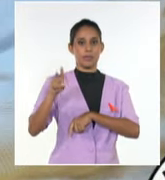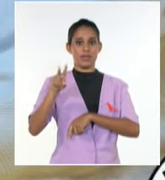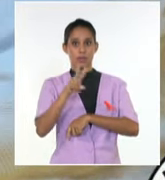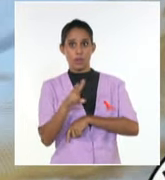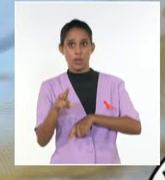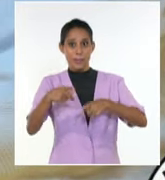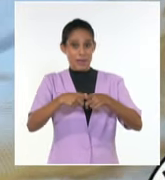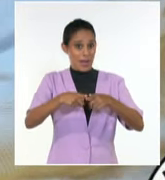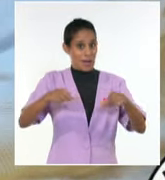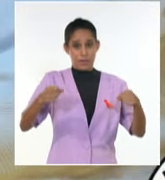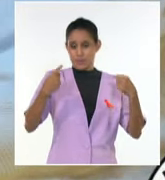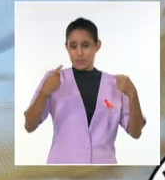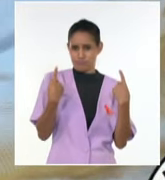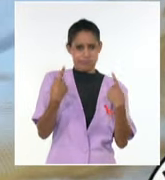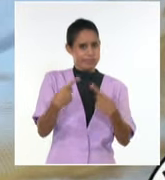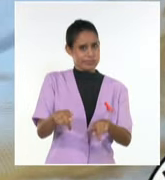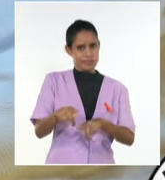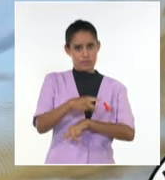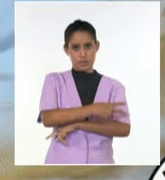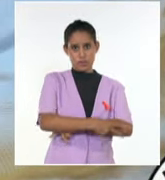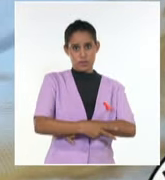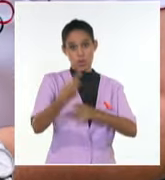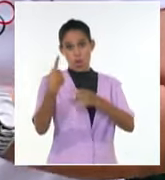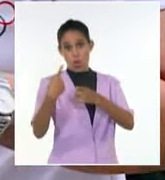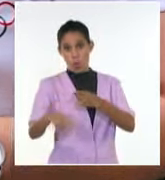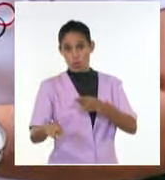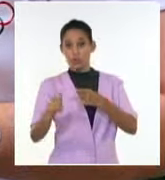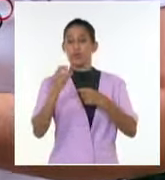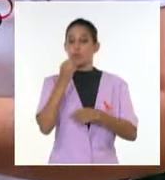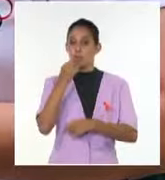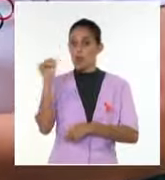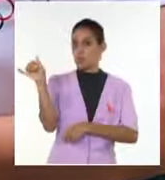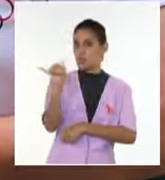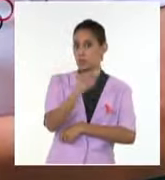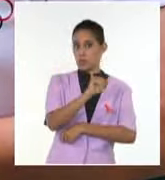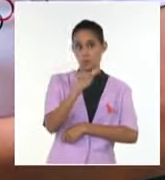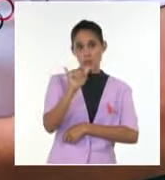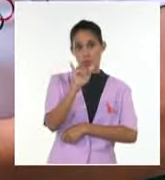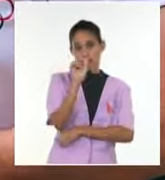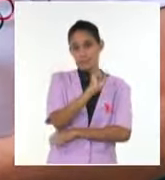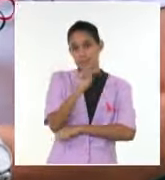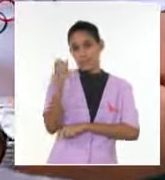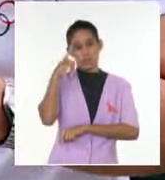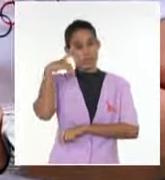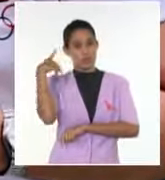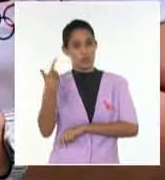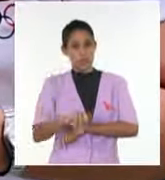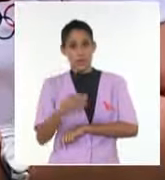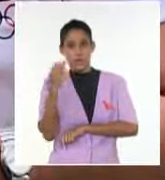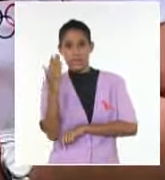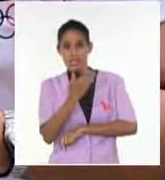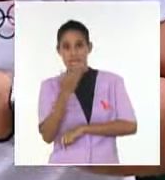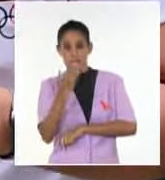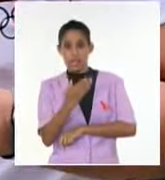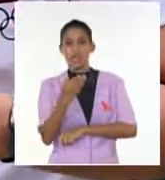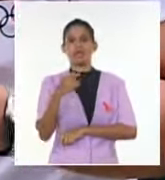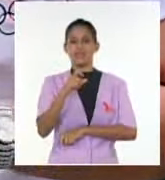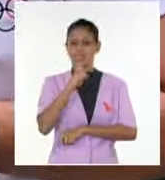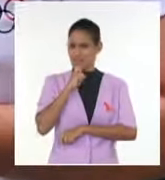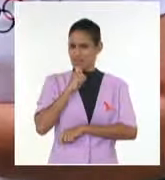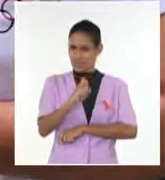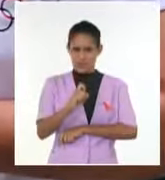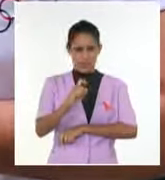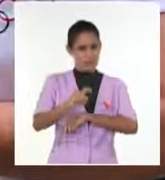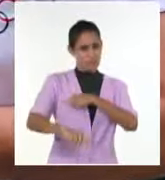en una excelente forma, o frente al checo Lucas Kerpalek. Y en el caso del 90 kilos, Iván Silva tendrá un debut complicado frente a un